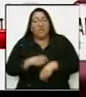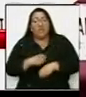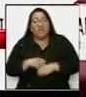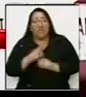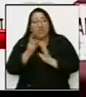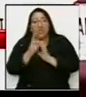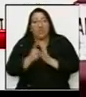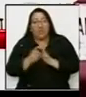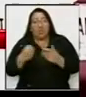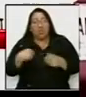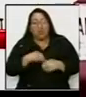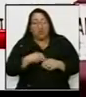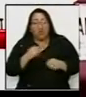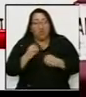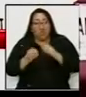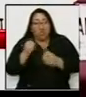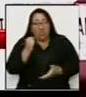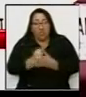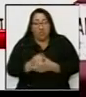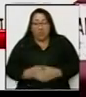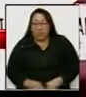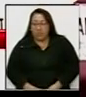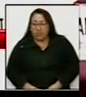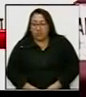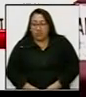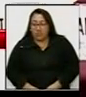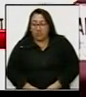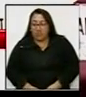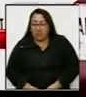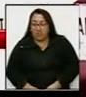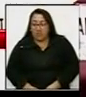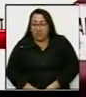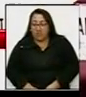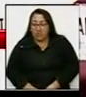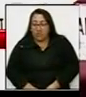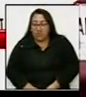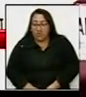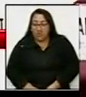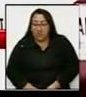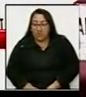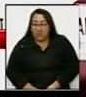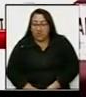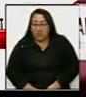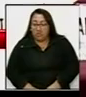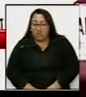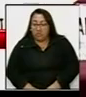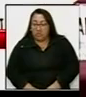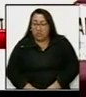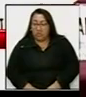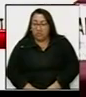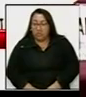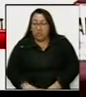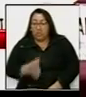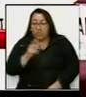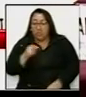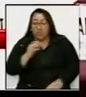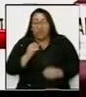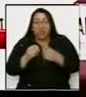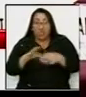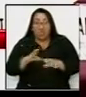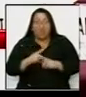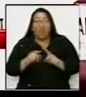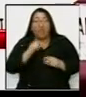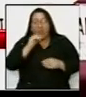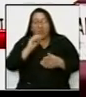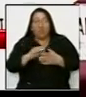el dictamen que estamos aprobando, y eso me parece, no sé si esto se ha enmendado, pero si no se ha hecho, yo creo que